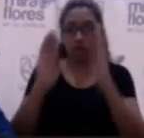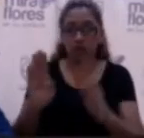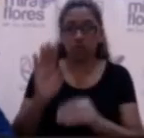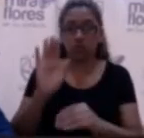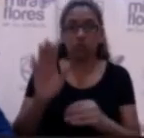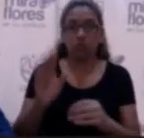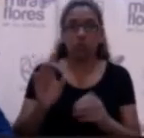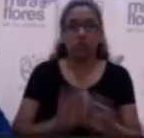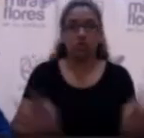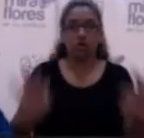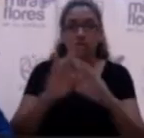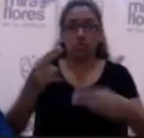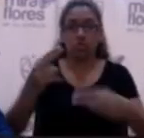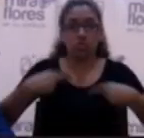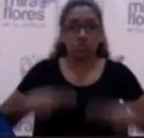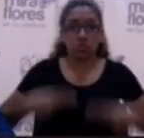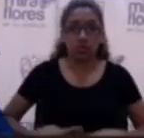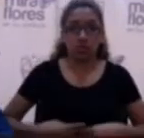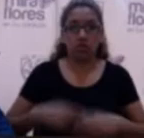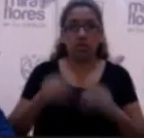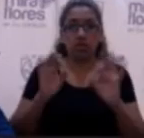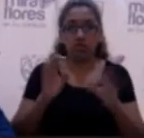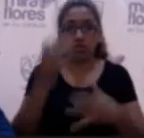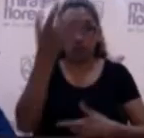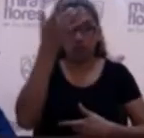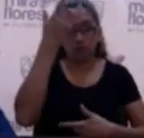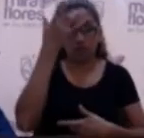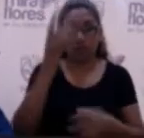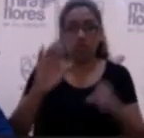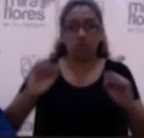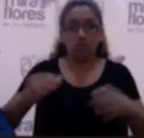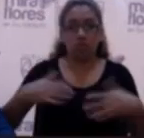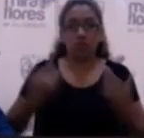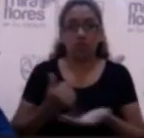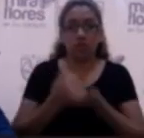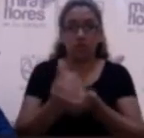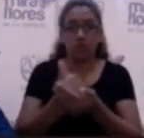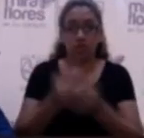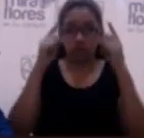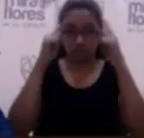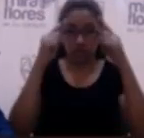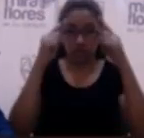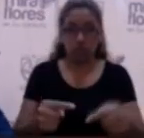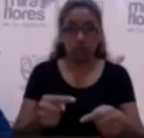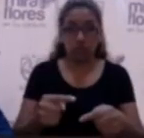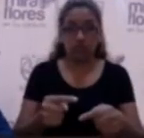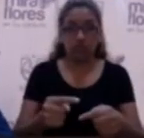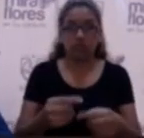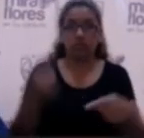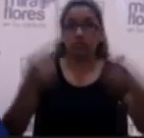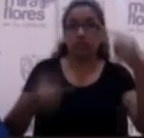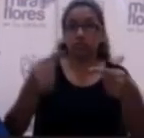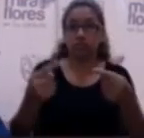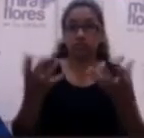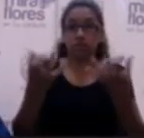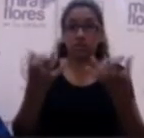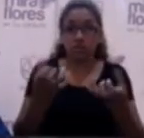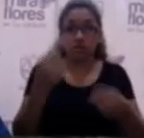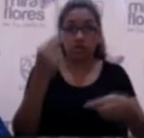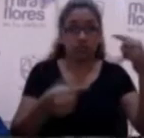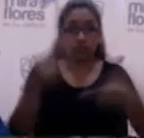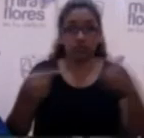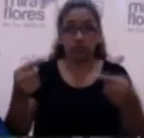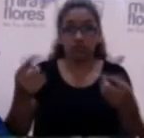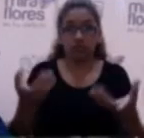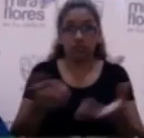física, precisándose que constituye una subvención excepcional en atención a su naturaleza estrictamente humanitaria de conformidad